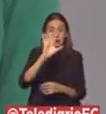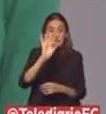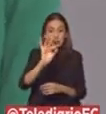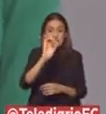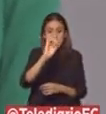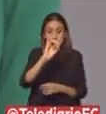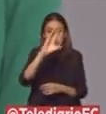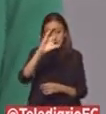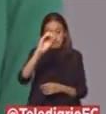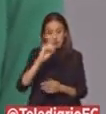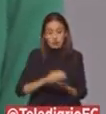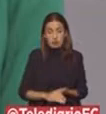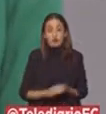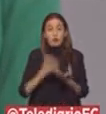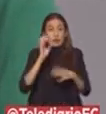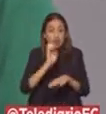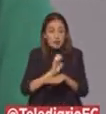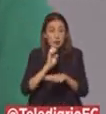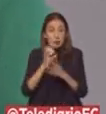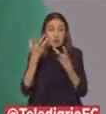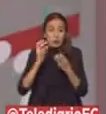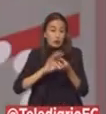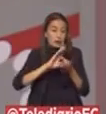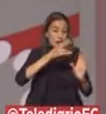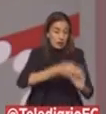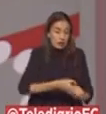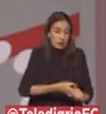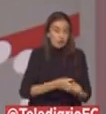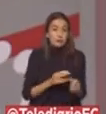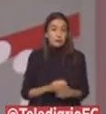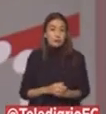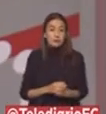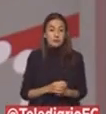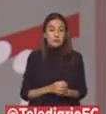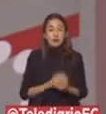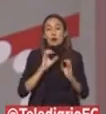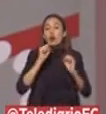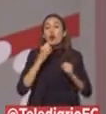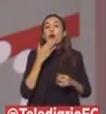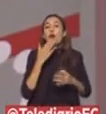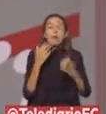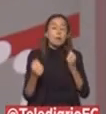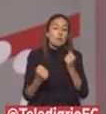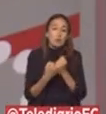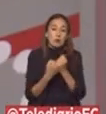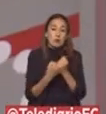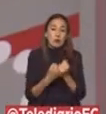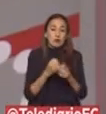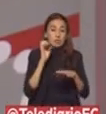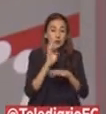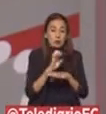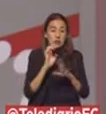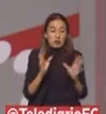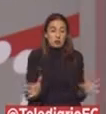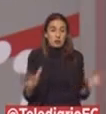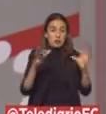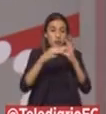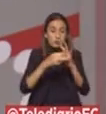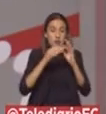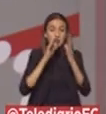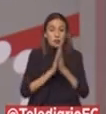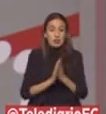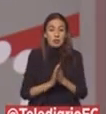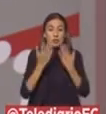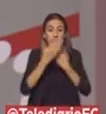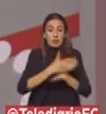cuánto puede aportar chile para que ecuador de ese paso bueno a la posibilidad de que el ecuador se vinculen nueva realidad al pacífico que